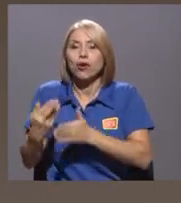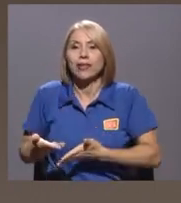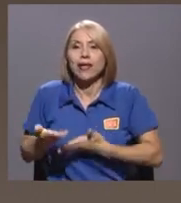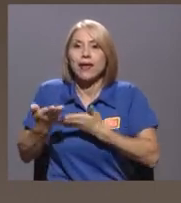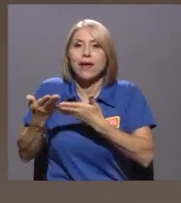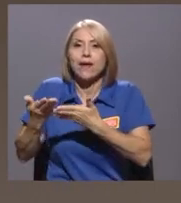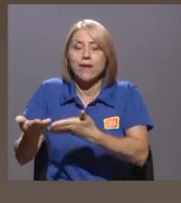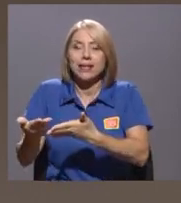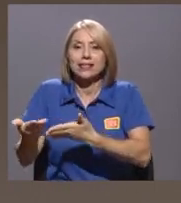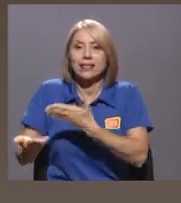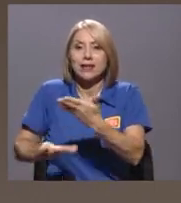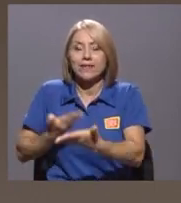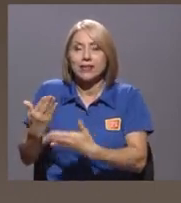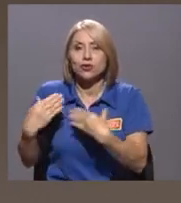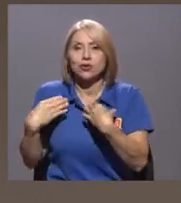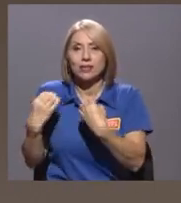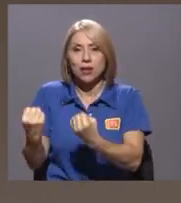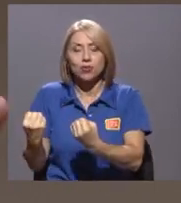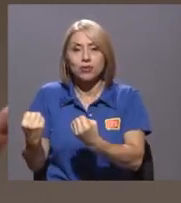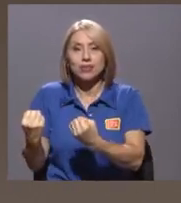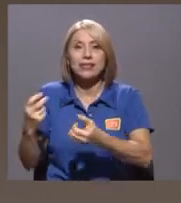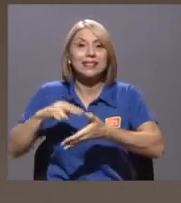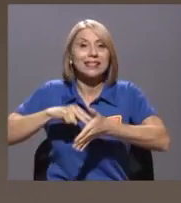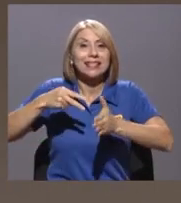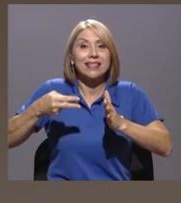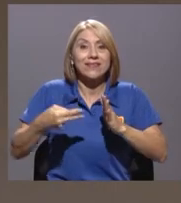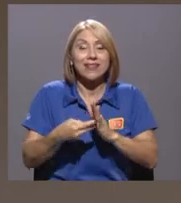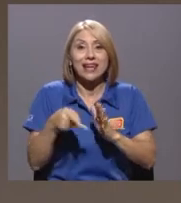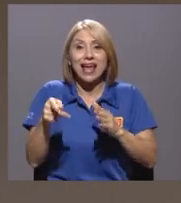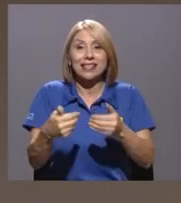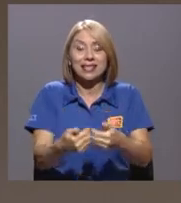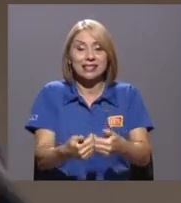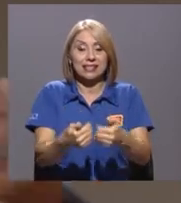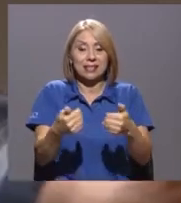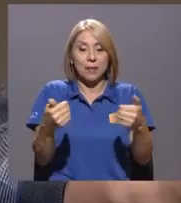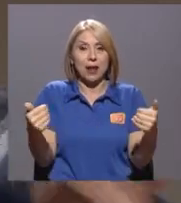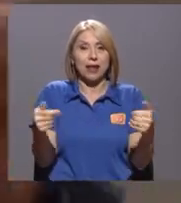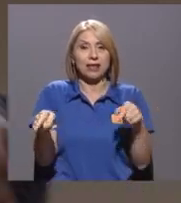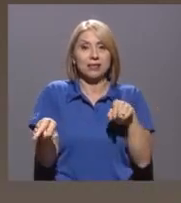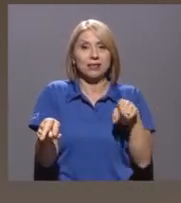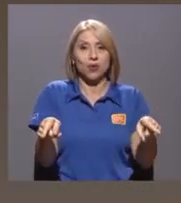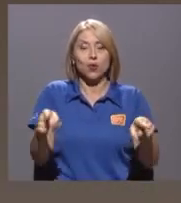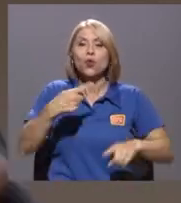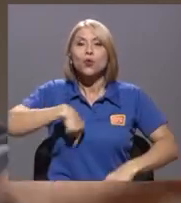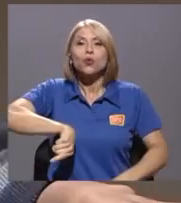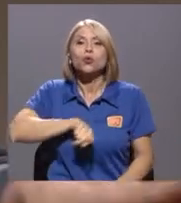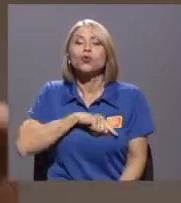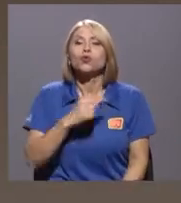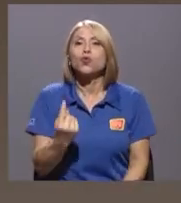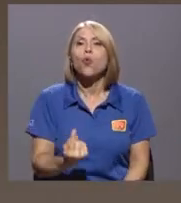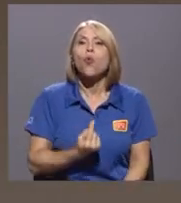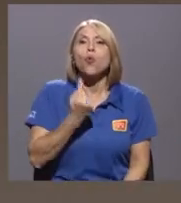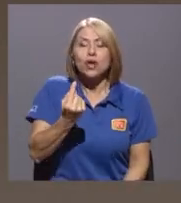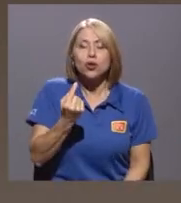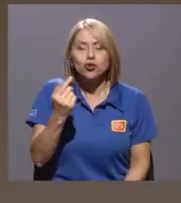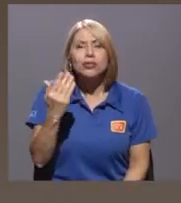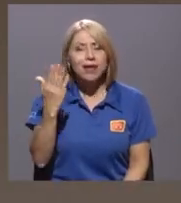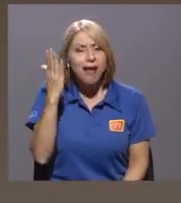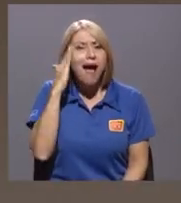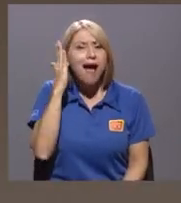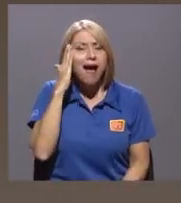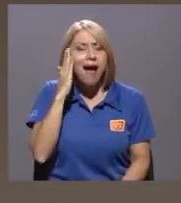eso quiere decir que esas separaciones y somos los únicos en el que tenemos esa clara separación